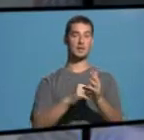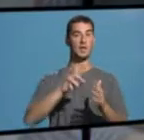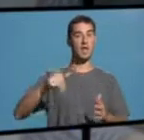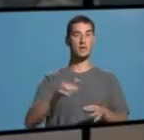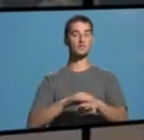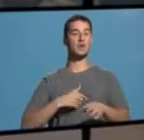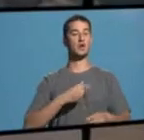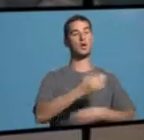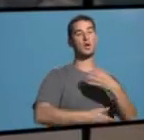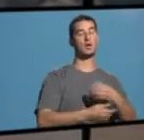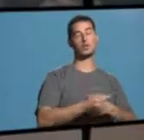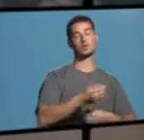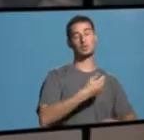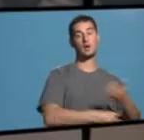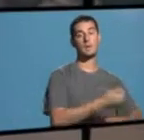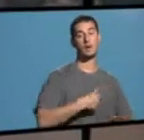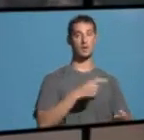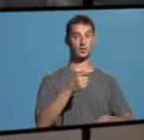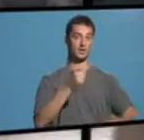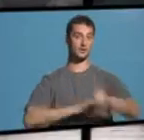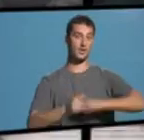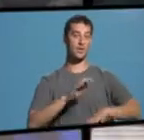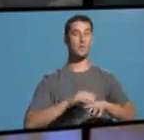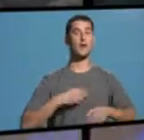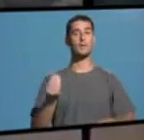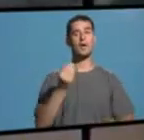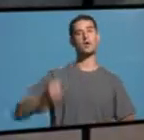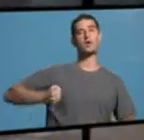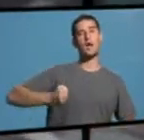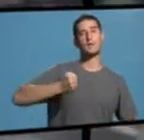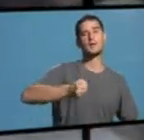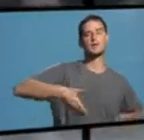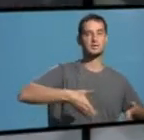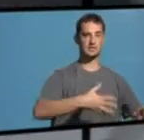de Castroverde na mellora do camiño primitivo.